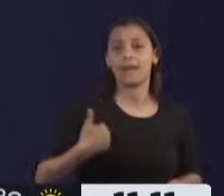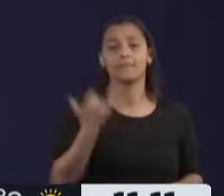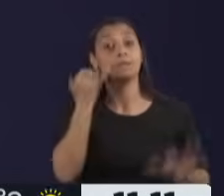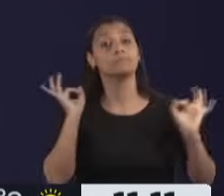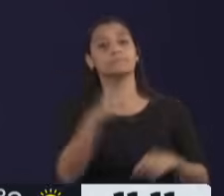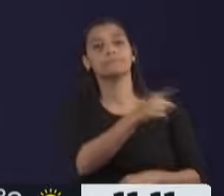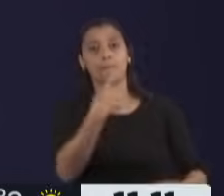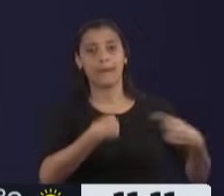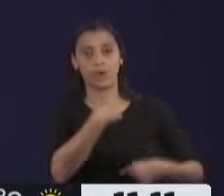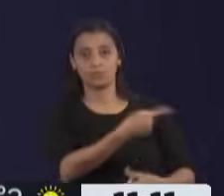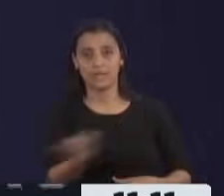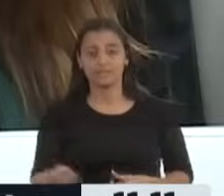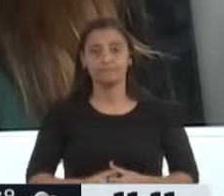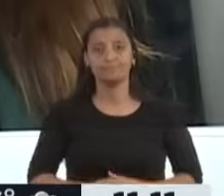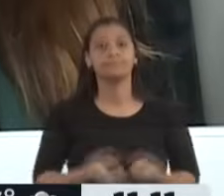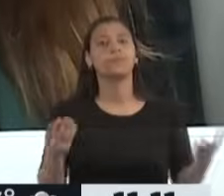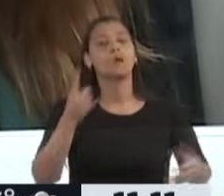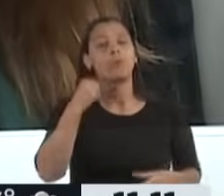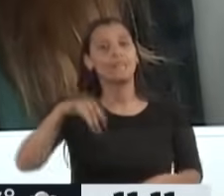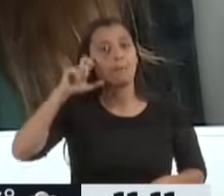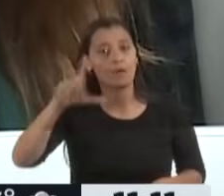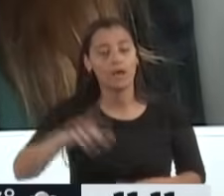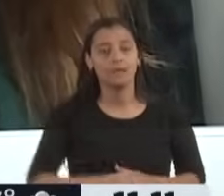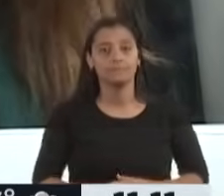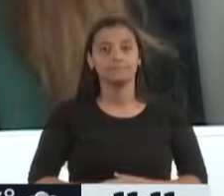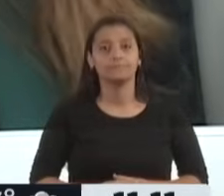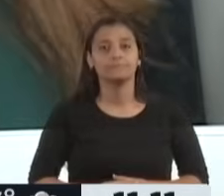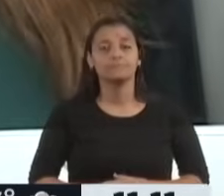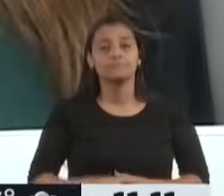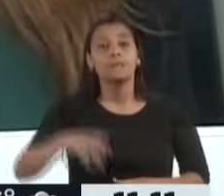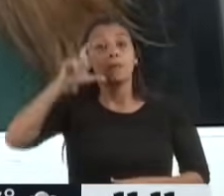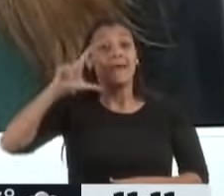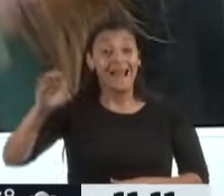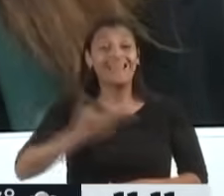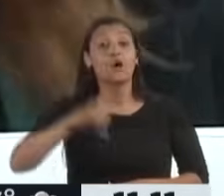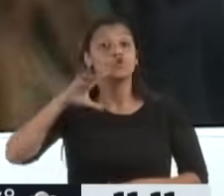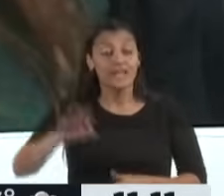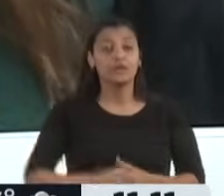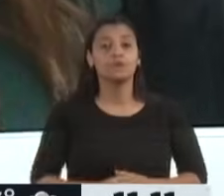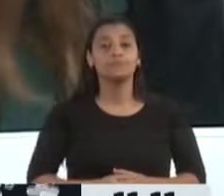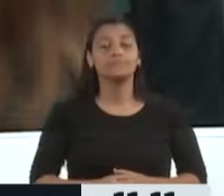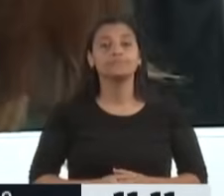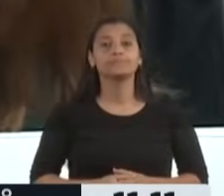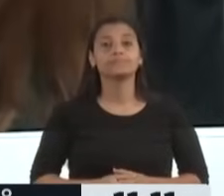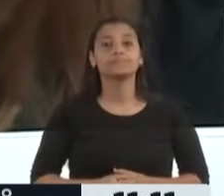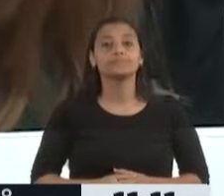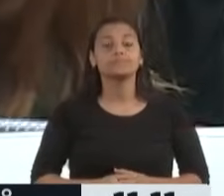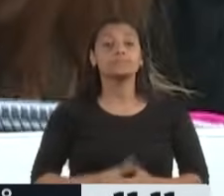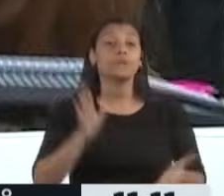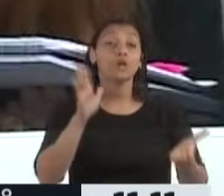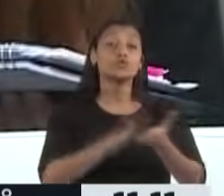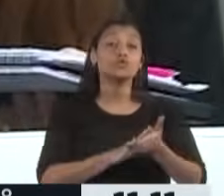esto, los escucho. ¿Qué tal, Manuel? ¿Cómo andás? ¿Bien? Juan Pablo Peralta para Concierto, El Litoral y Fénix Buenos Aires. En